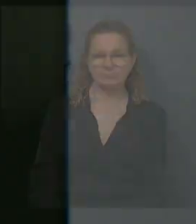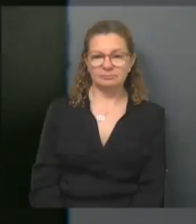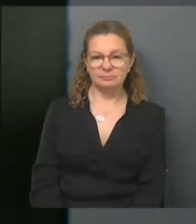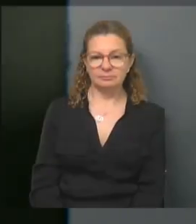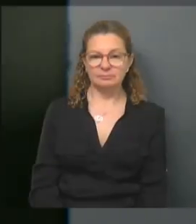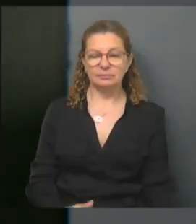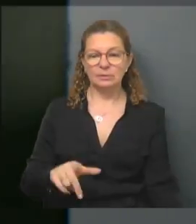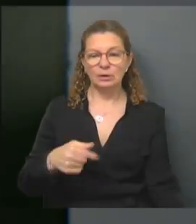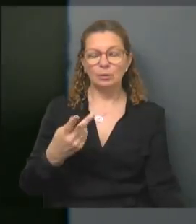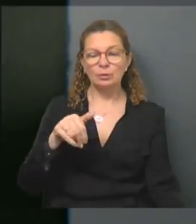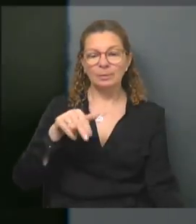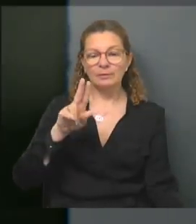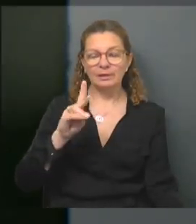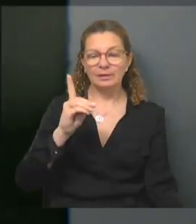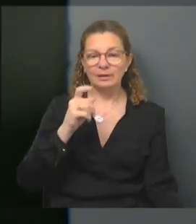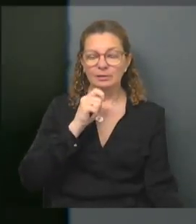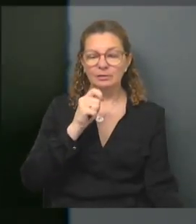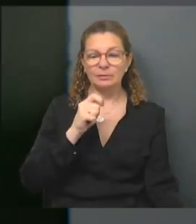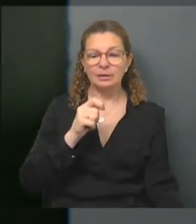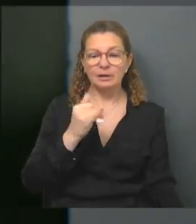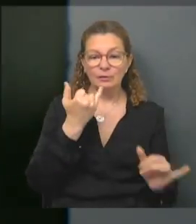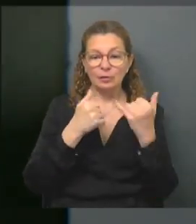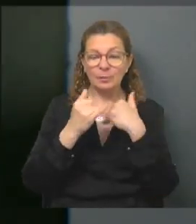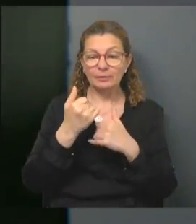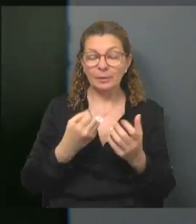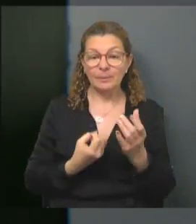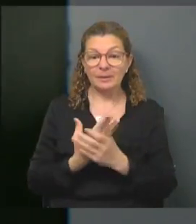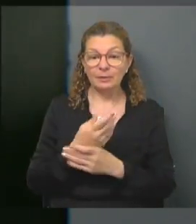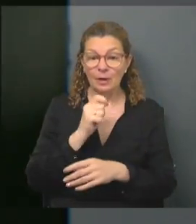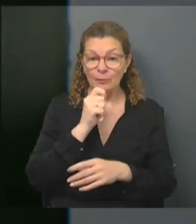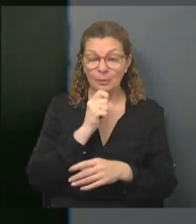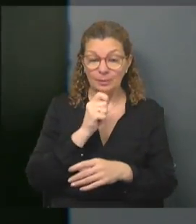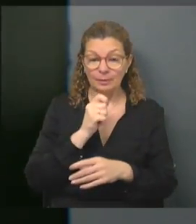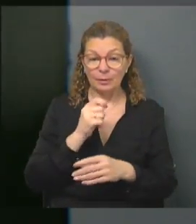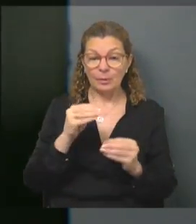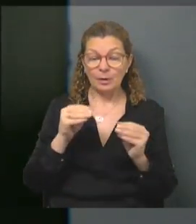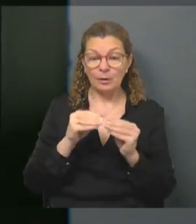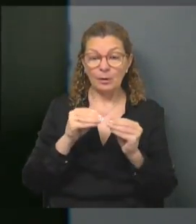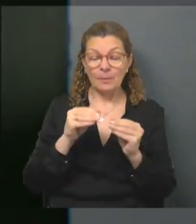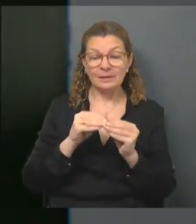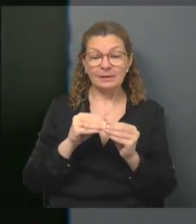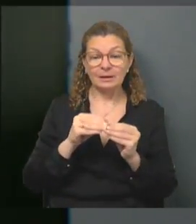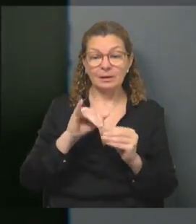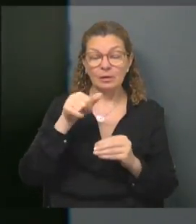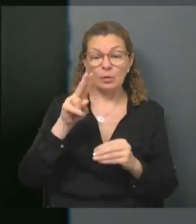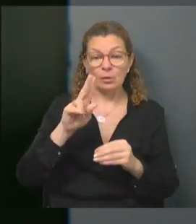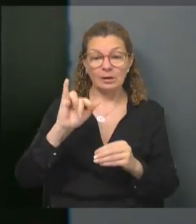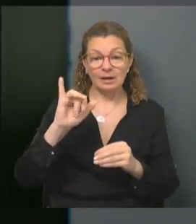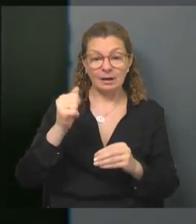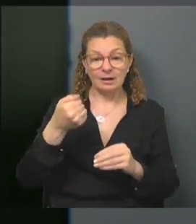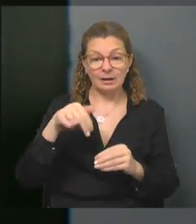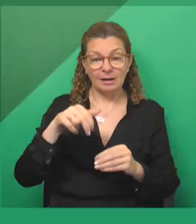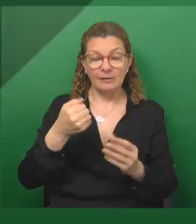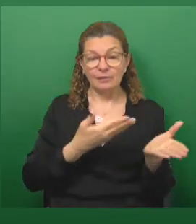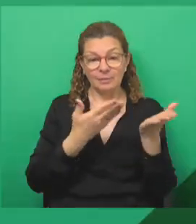segundo bloque de m noticias y ya vamos con la información que está surgiendo desde exterior de la mano de nuestra compañera Juliana Perdón Juliana muy buenos